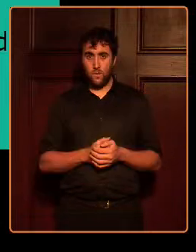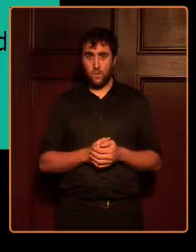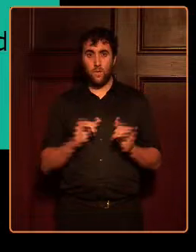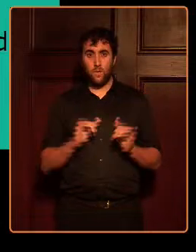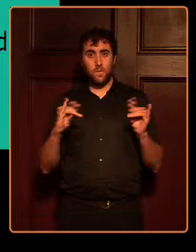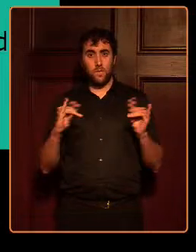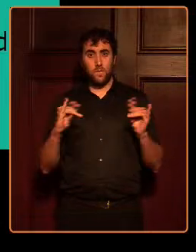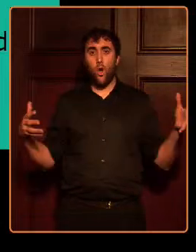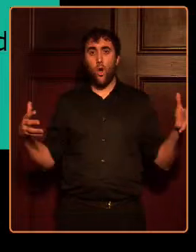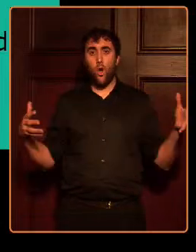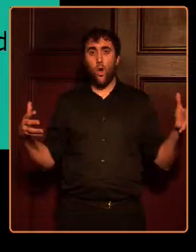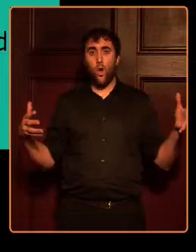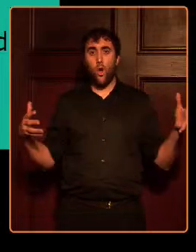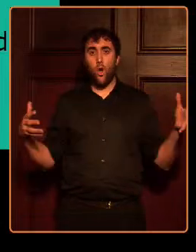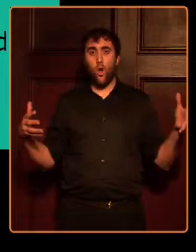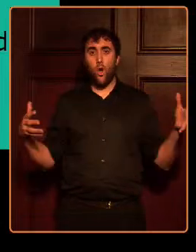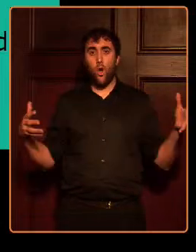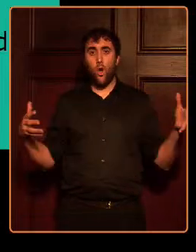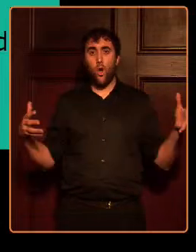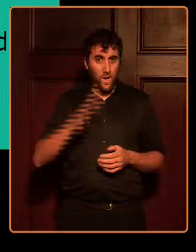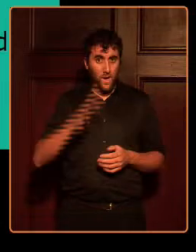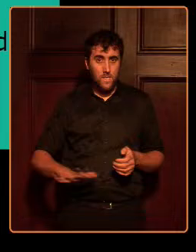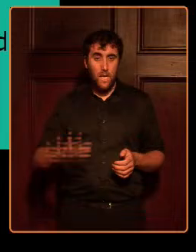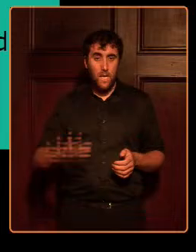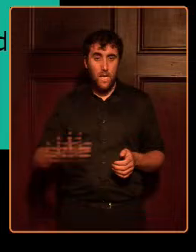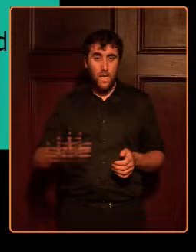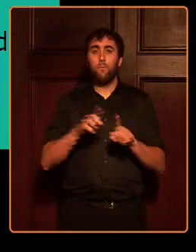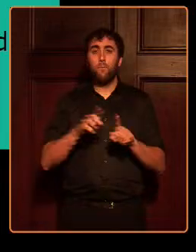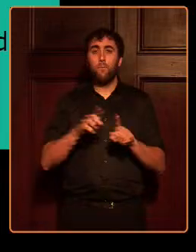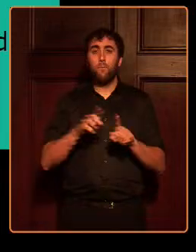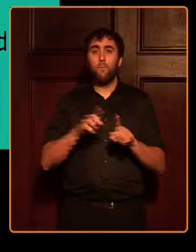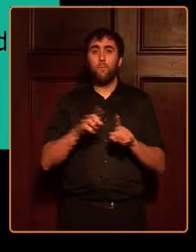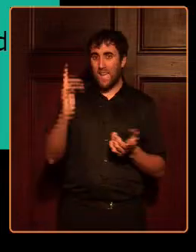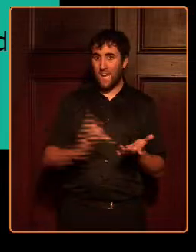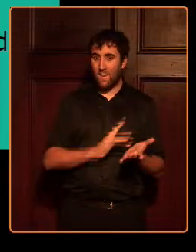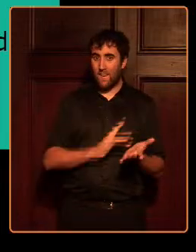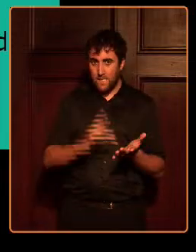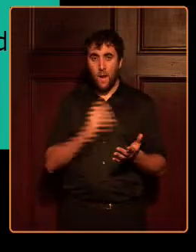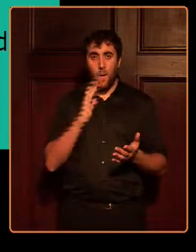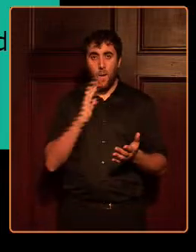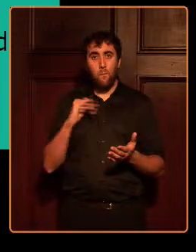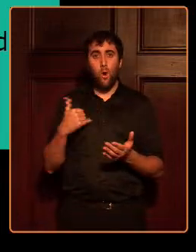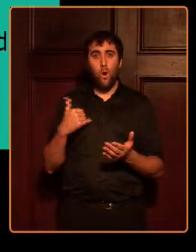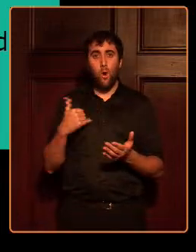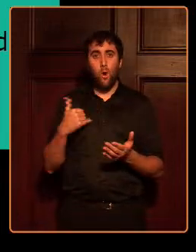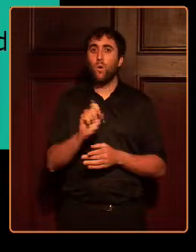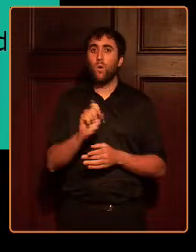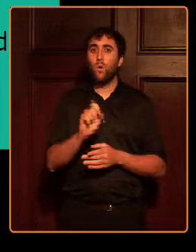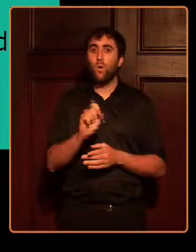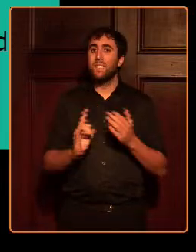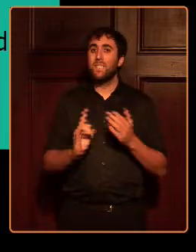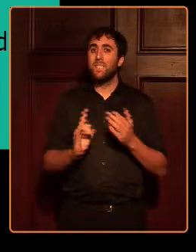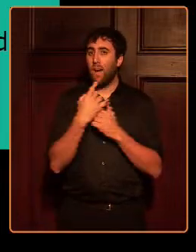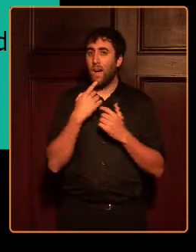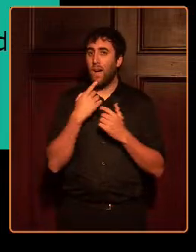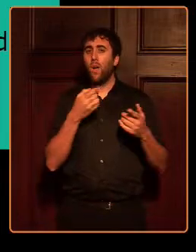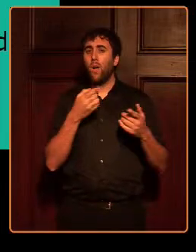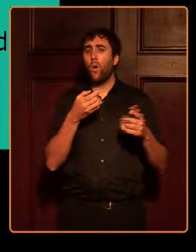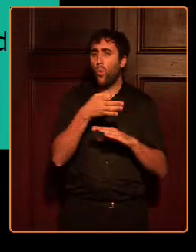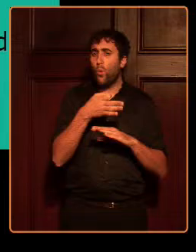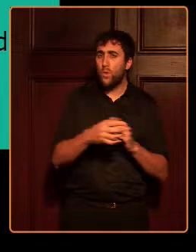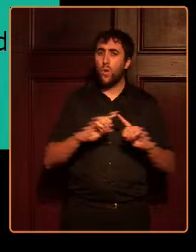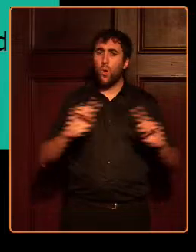comunidad docente uruguaya se está formando en inteligencia artificial, tenemos muchas propuestas desde Ceibal, cursos introductorios, módulos